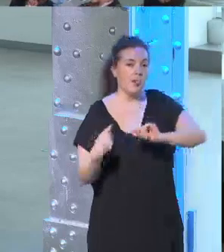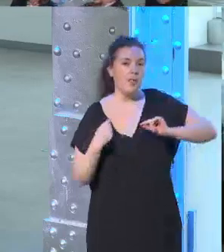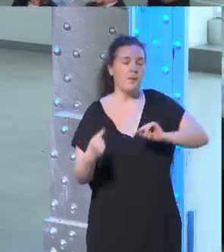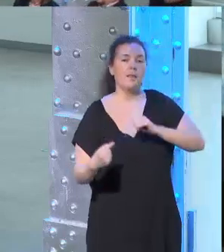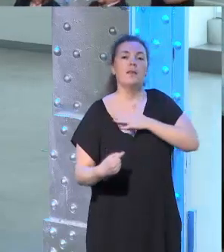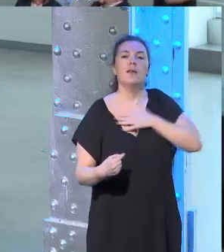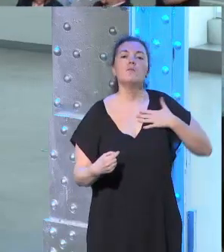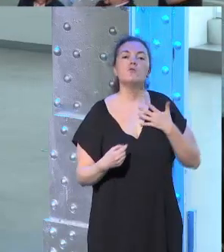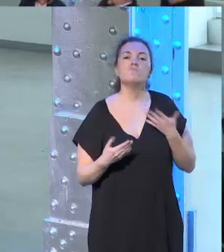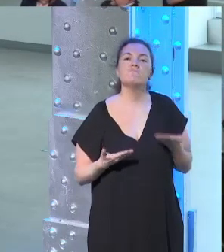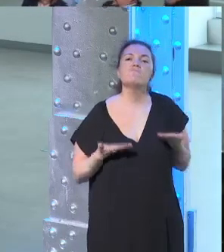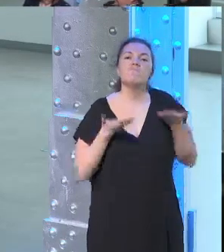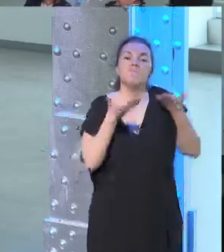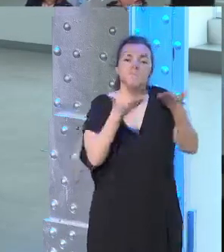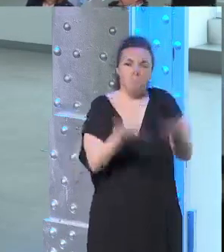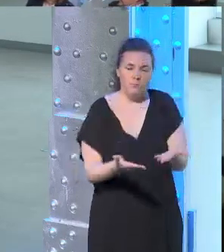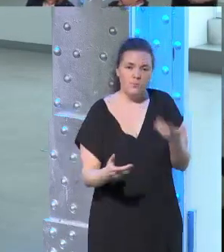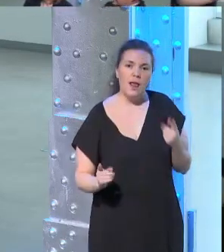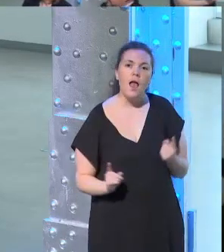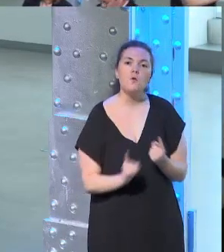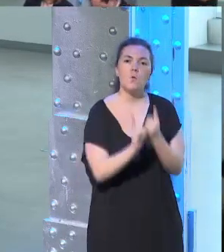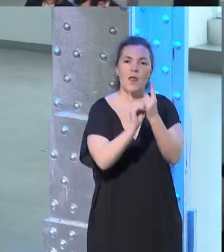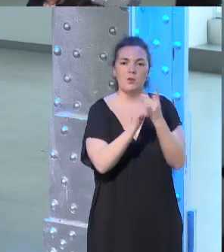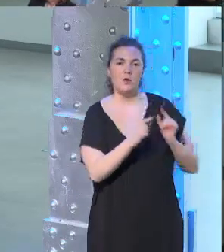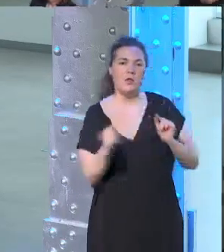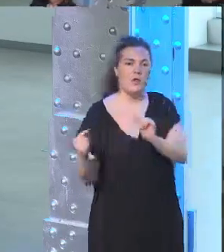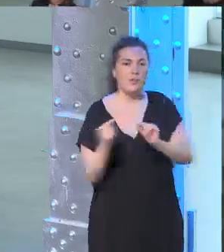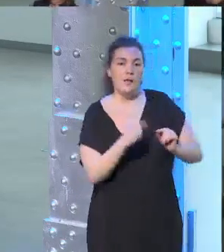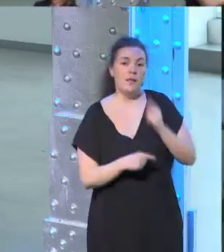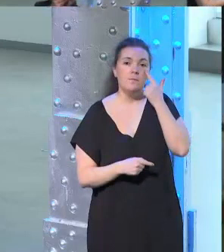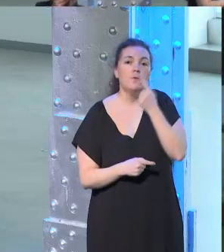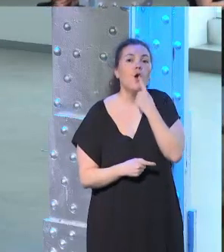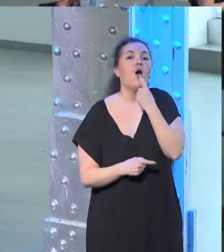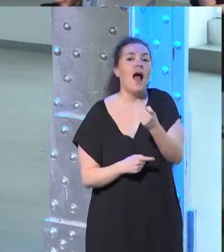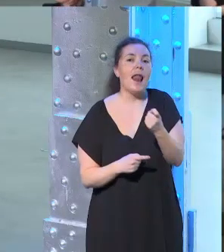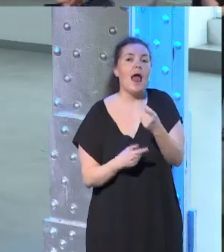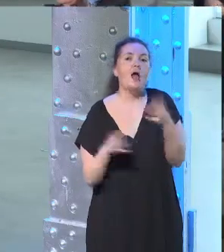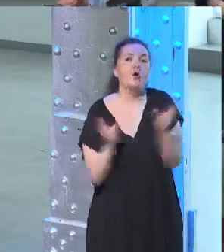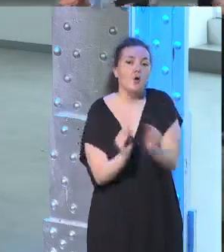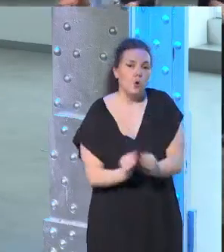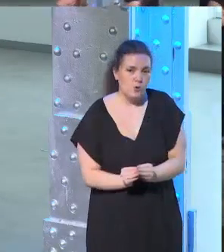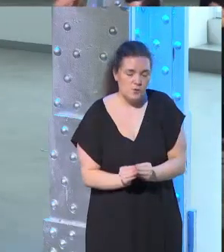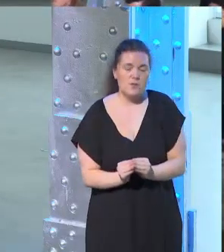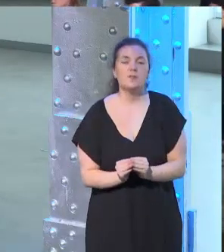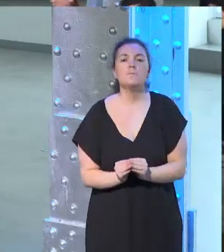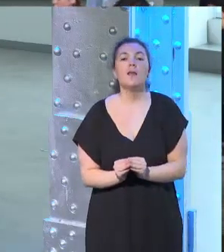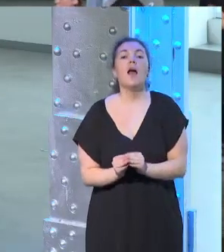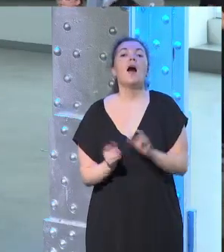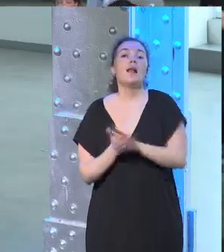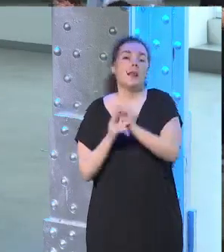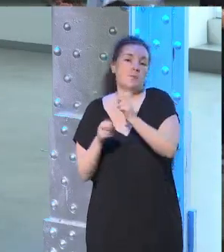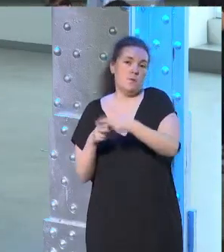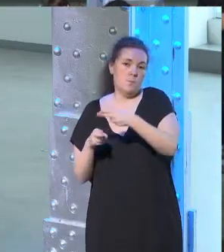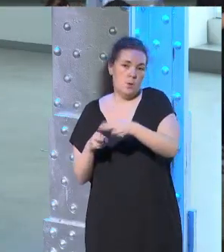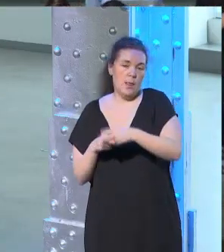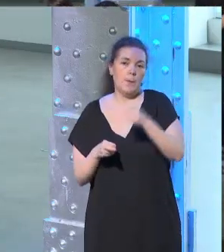favorecer ese encuentro, ese debate, y ojalá podamos tener conclusiones. Y precisamente por la política está